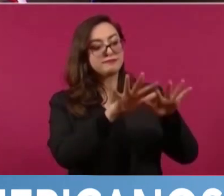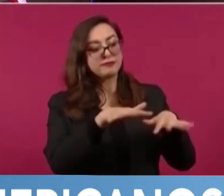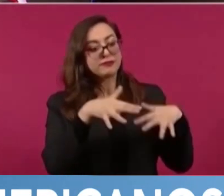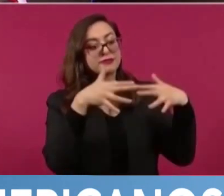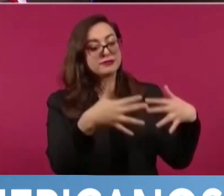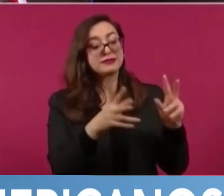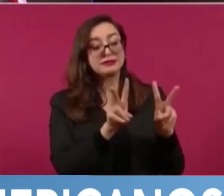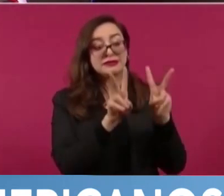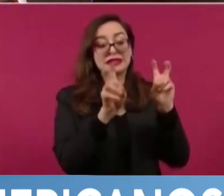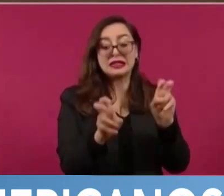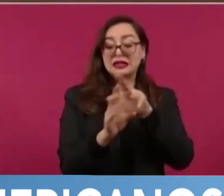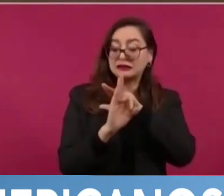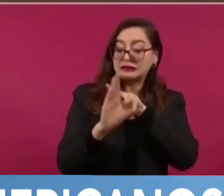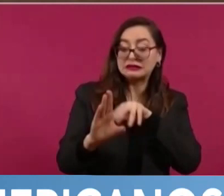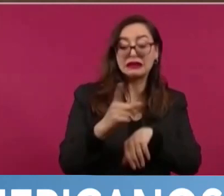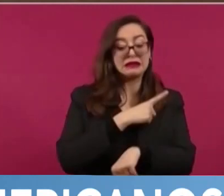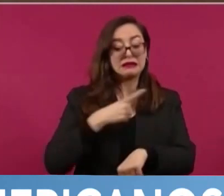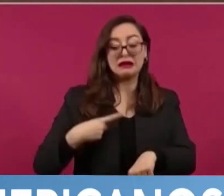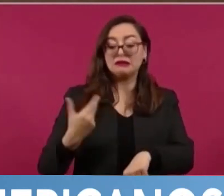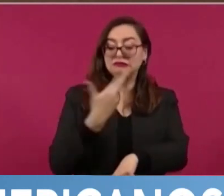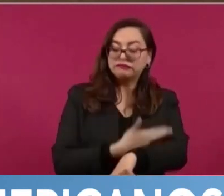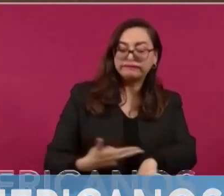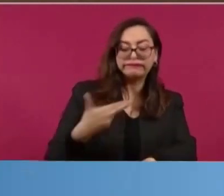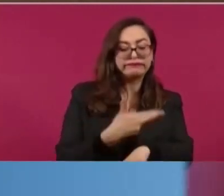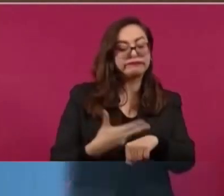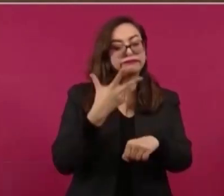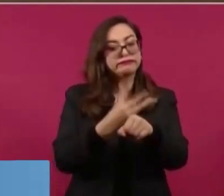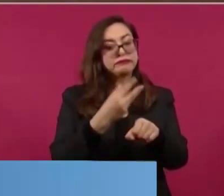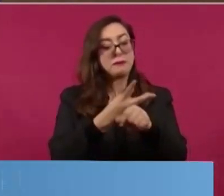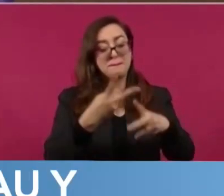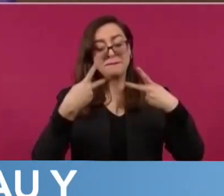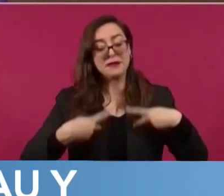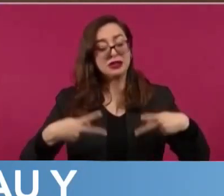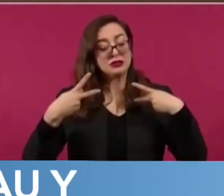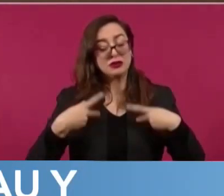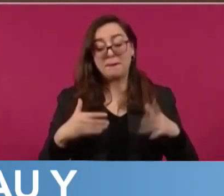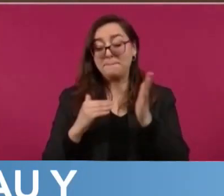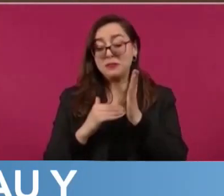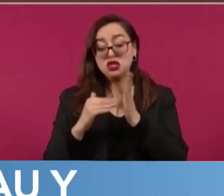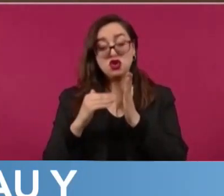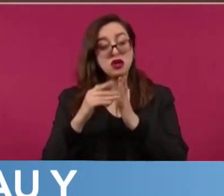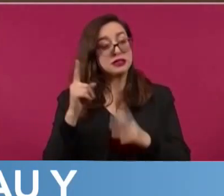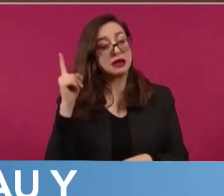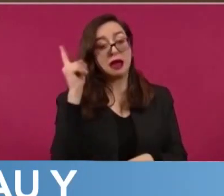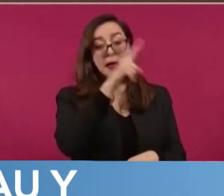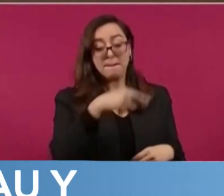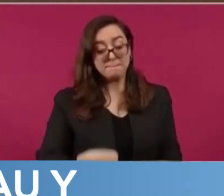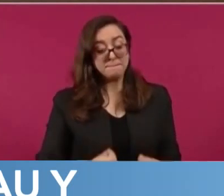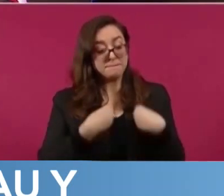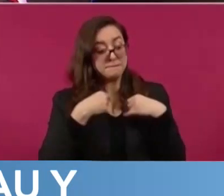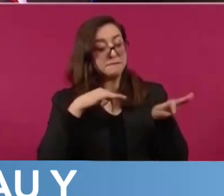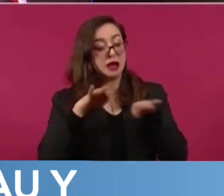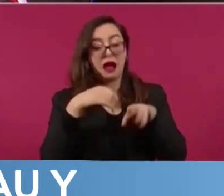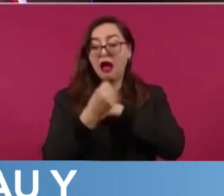cumbre. México, Estados Unidos, Canadá. Allí vemos a sus tres presidentes. En